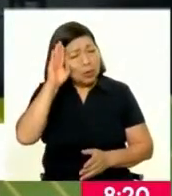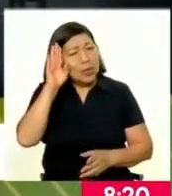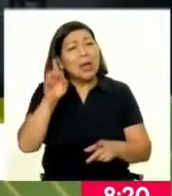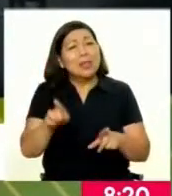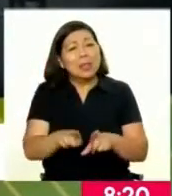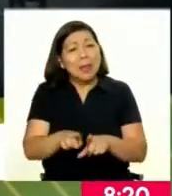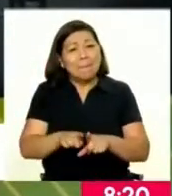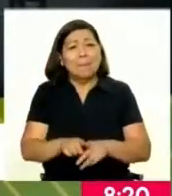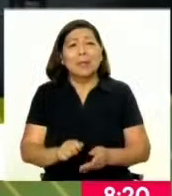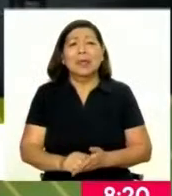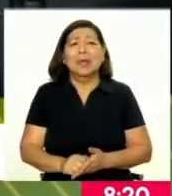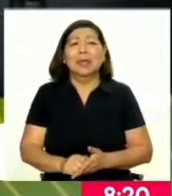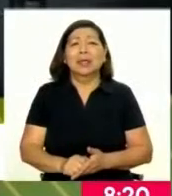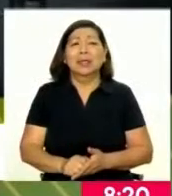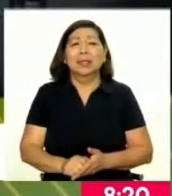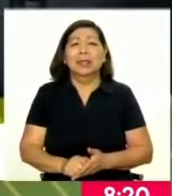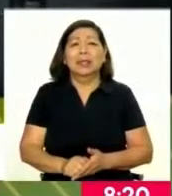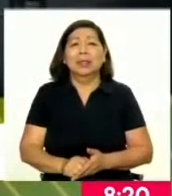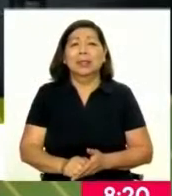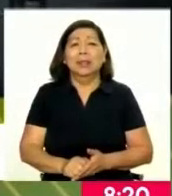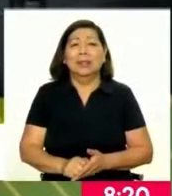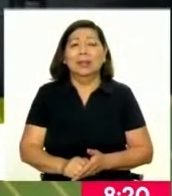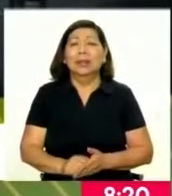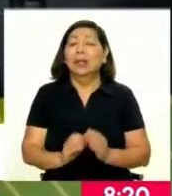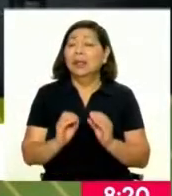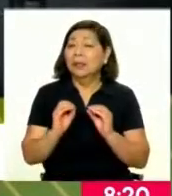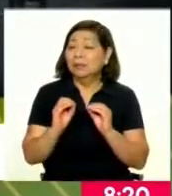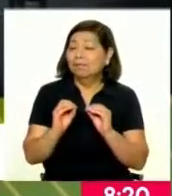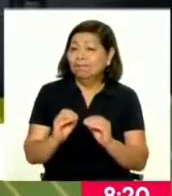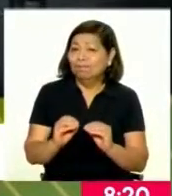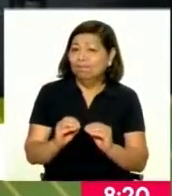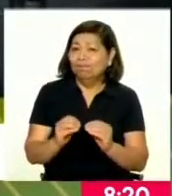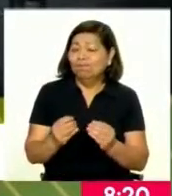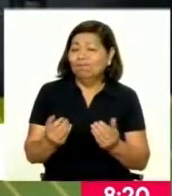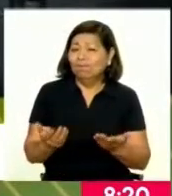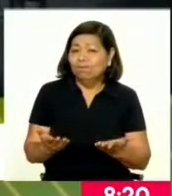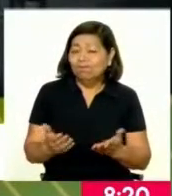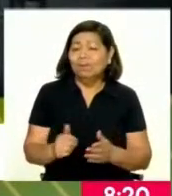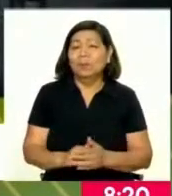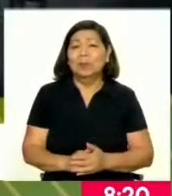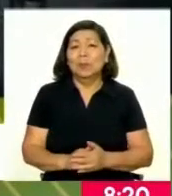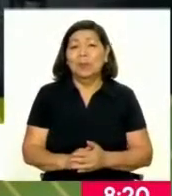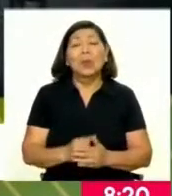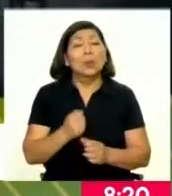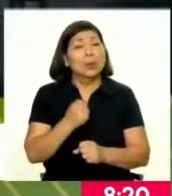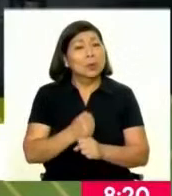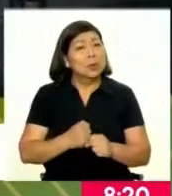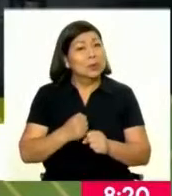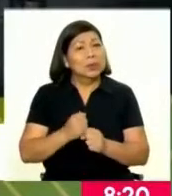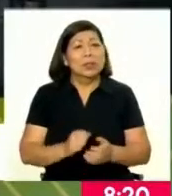Nacional. La Policía Nacional ha brindado, digamos, un trabajo